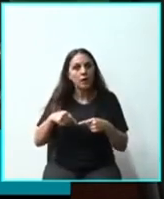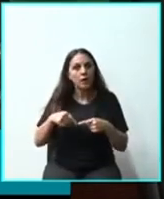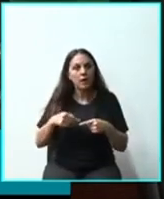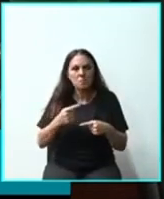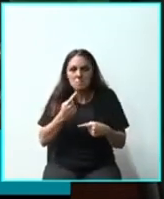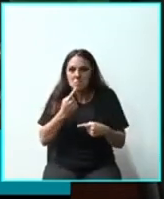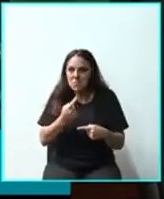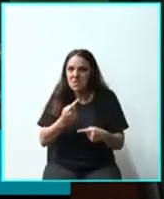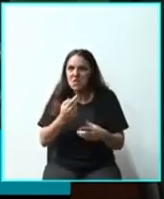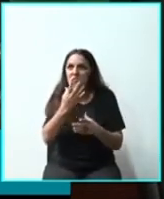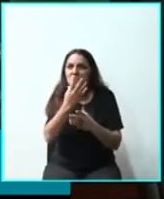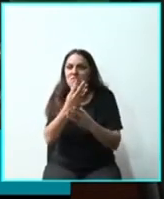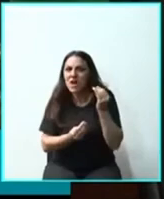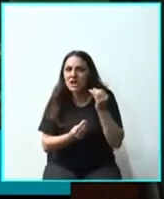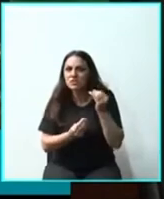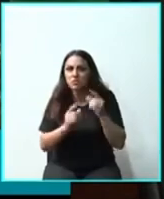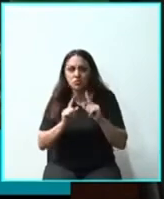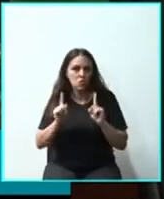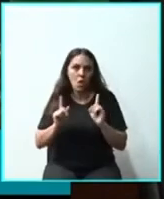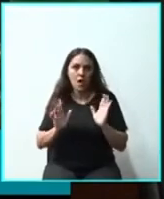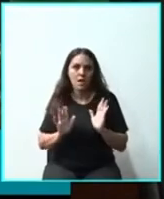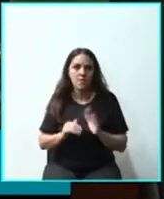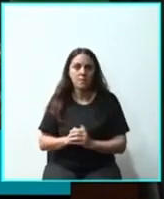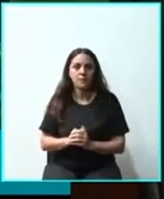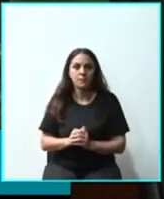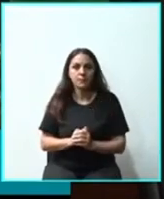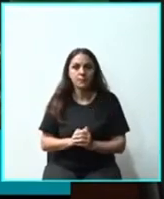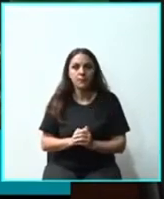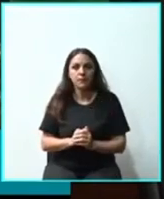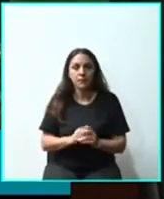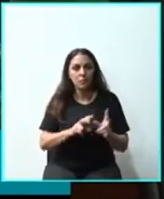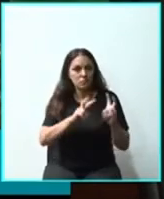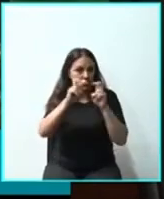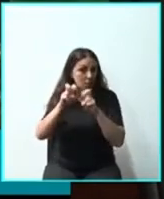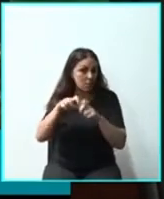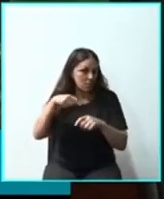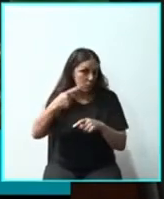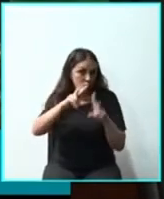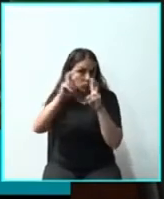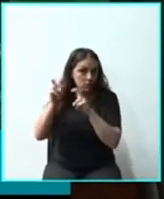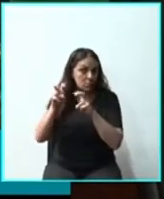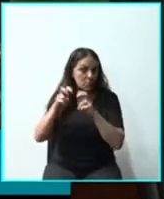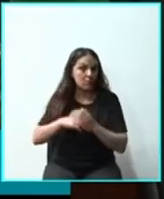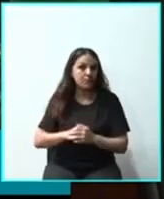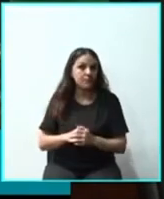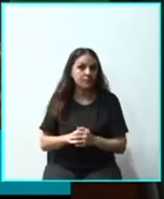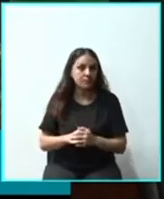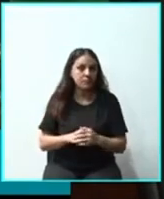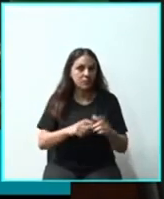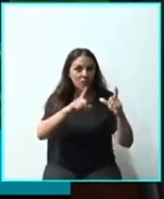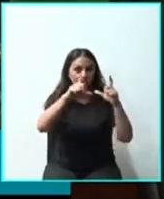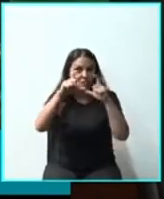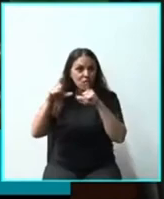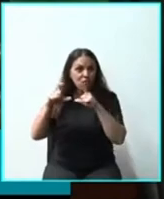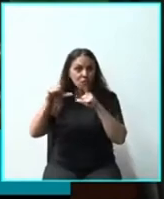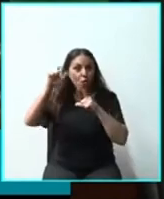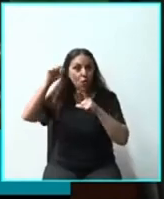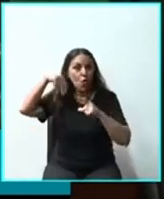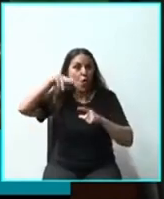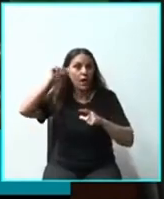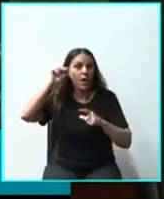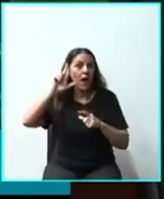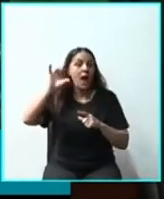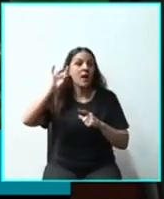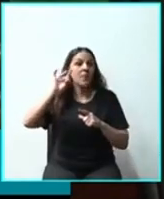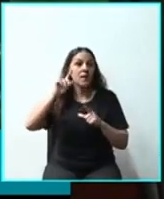que no hay falsos positivos. Un tema más. La foto que tiene el CONARC es la